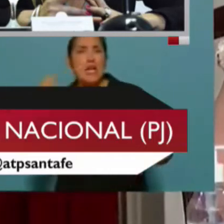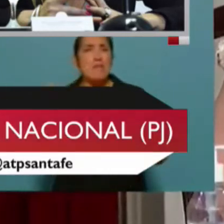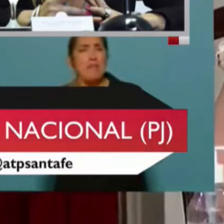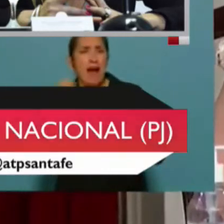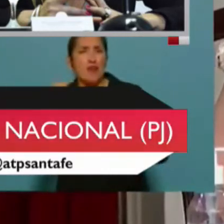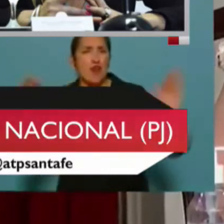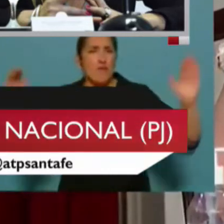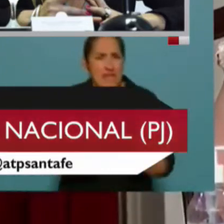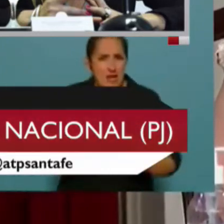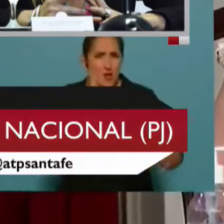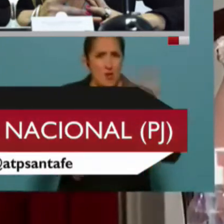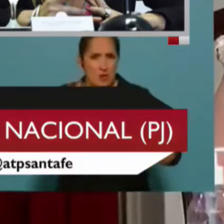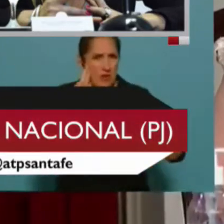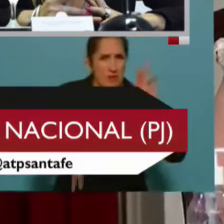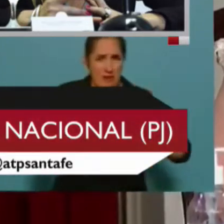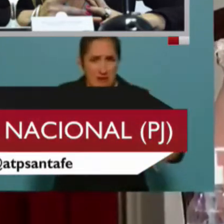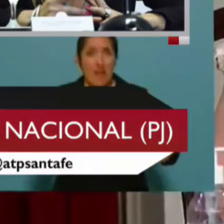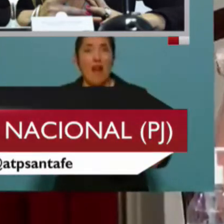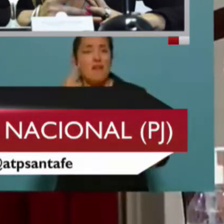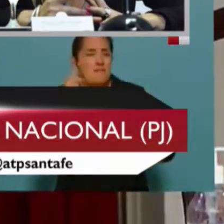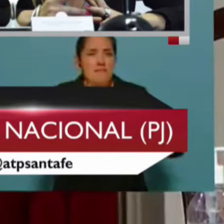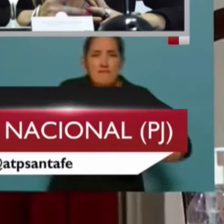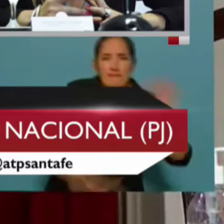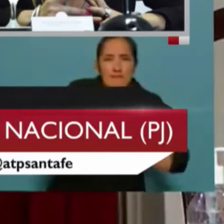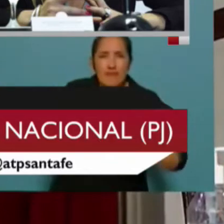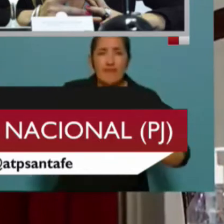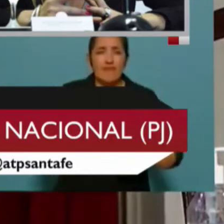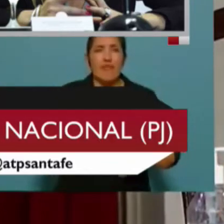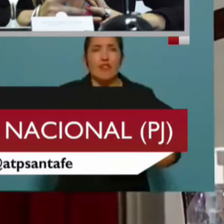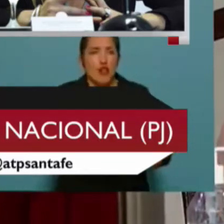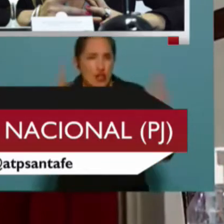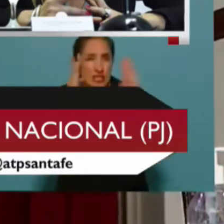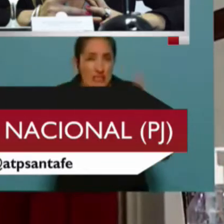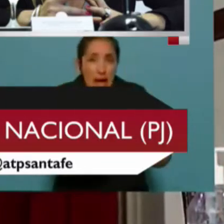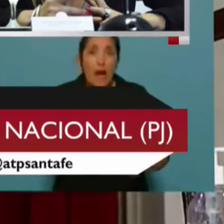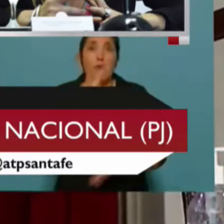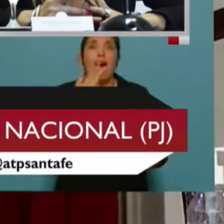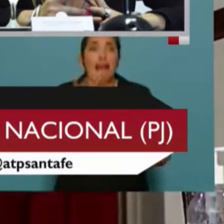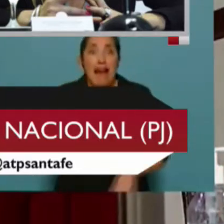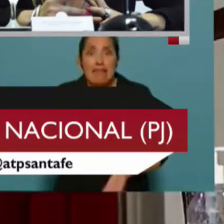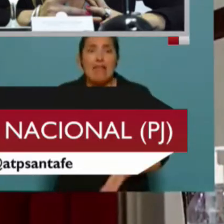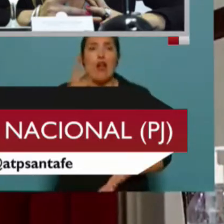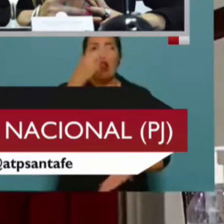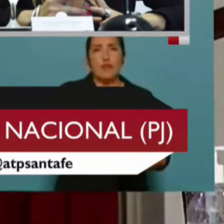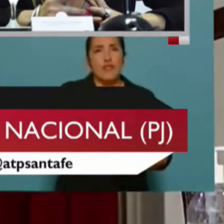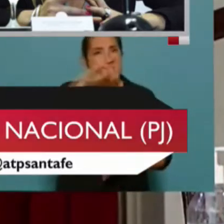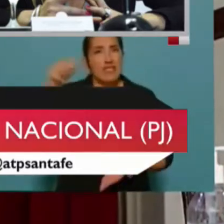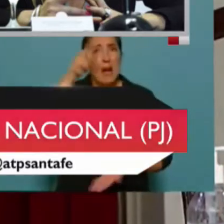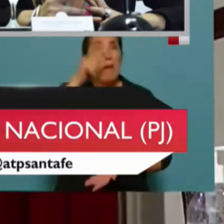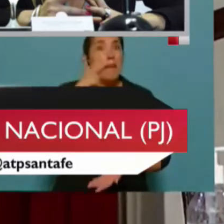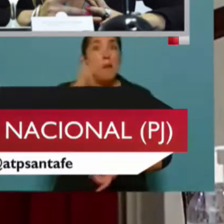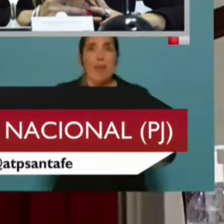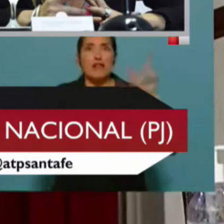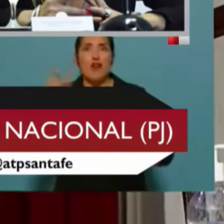poder garantizar en todas las provincias argentinas el que cada ciudadano, cada ciudadana puedan tener